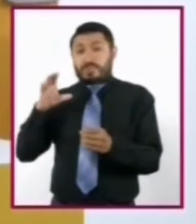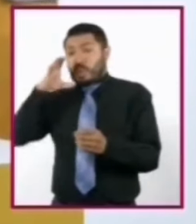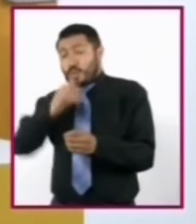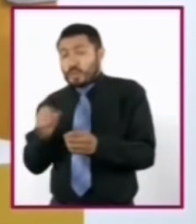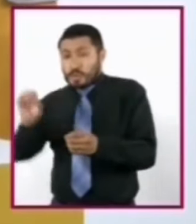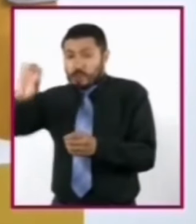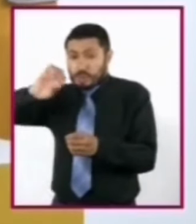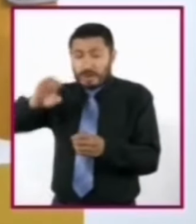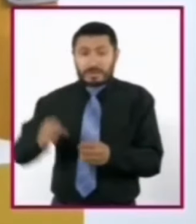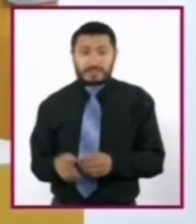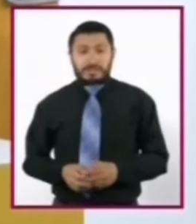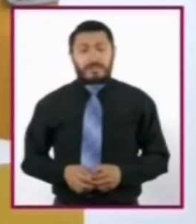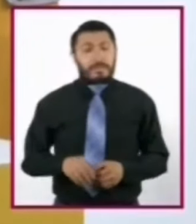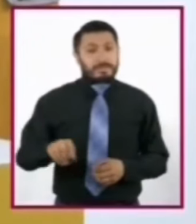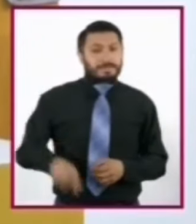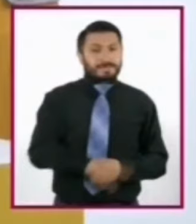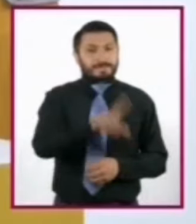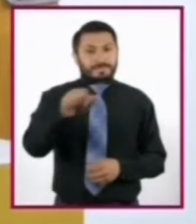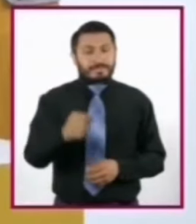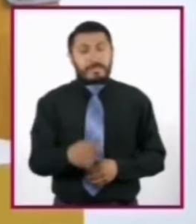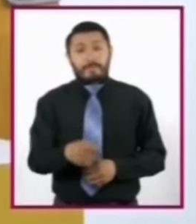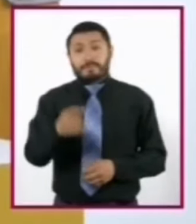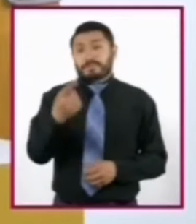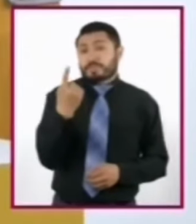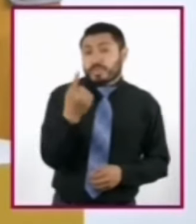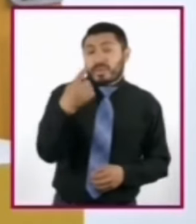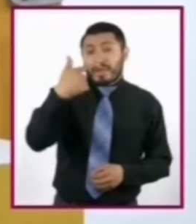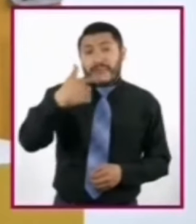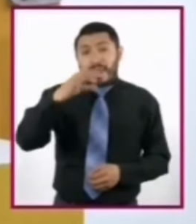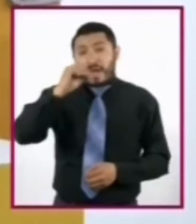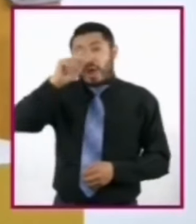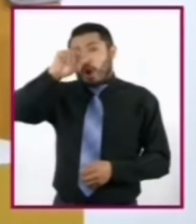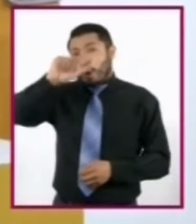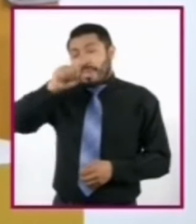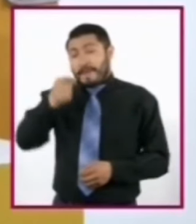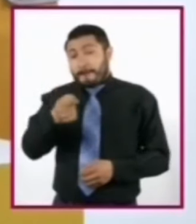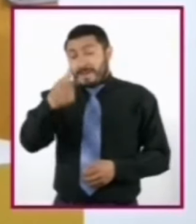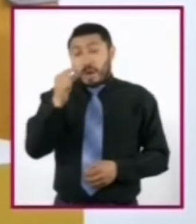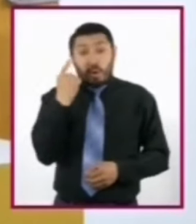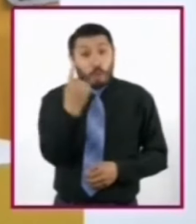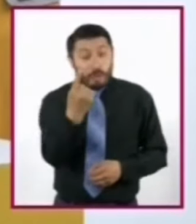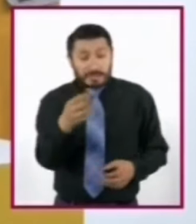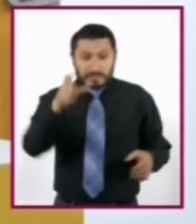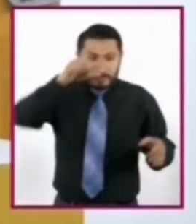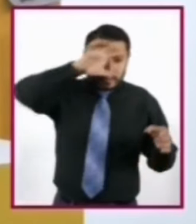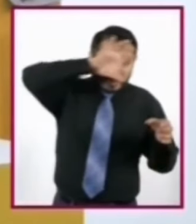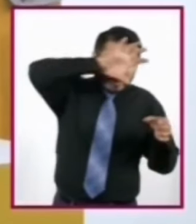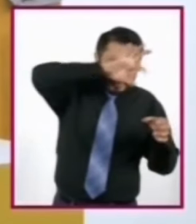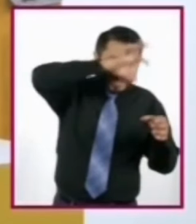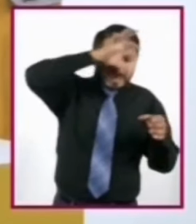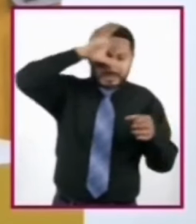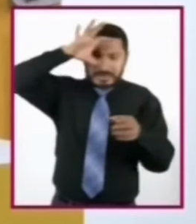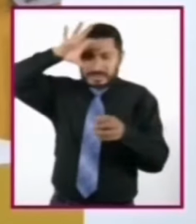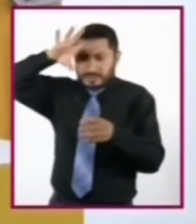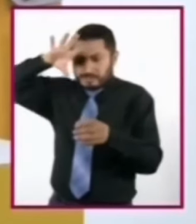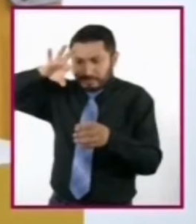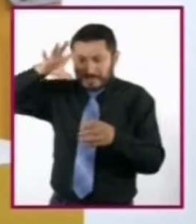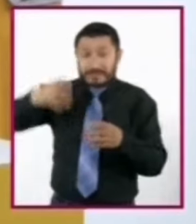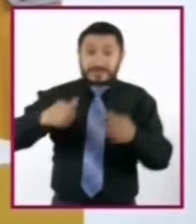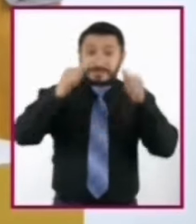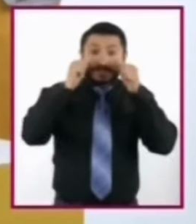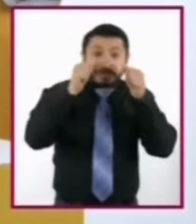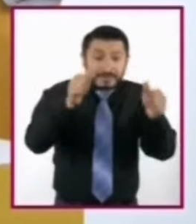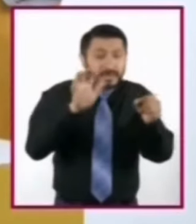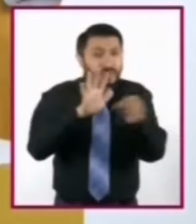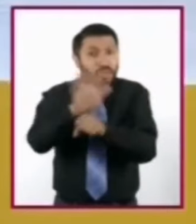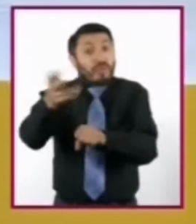Luego vamos a poner una gota de colorante en cada vaso y vamos a estar muy atentos observando lo que